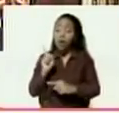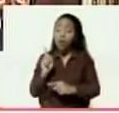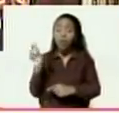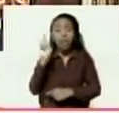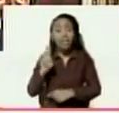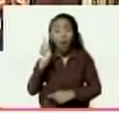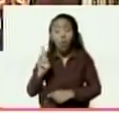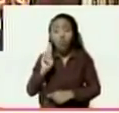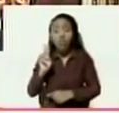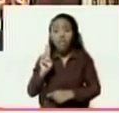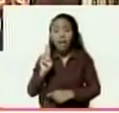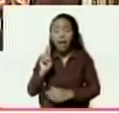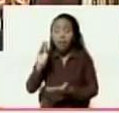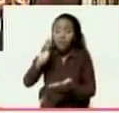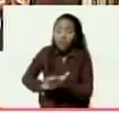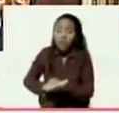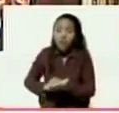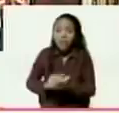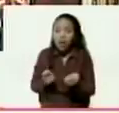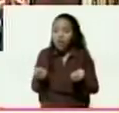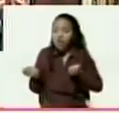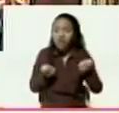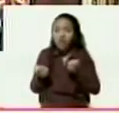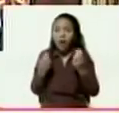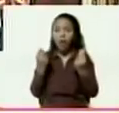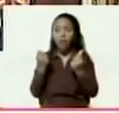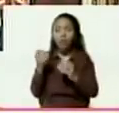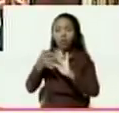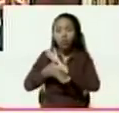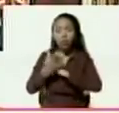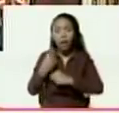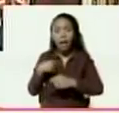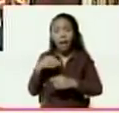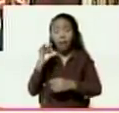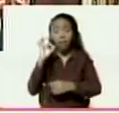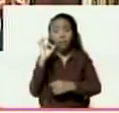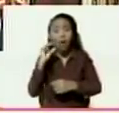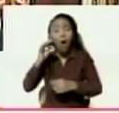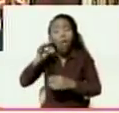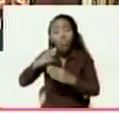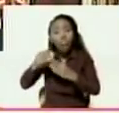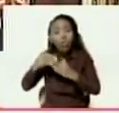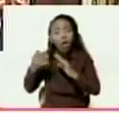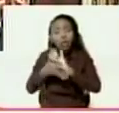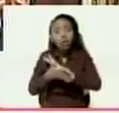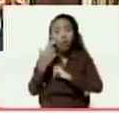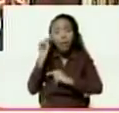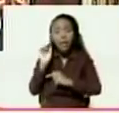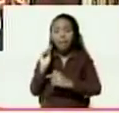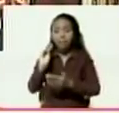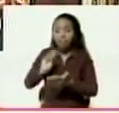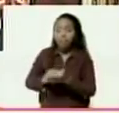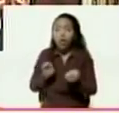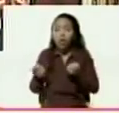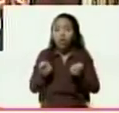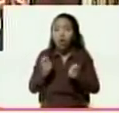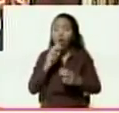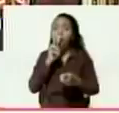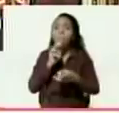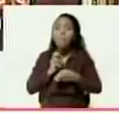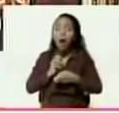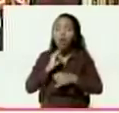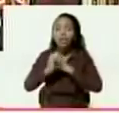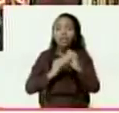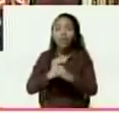la posición de dominio económico sobre la moneda mundial, el dólar, la posición de dominio económico sobre los bancos internacionales y el